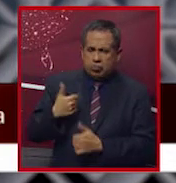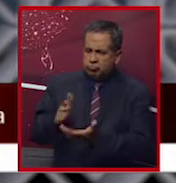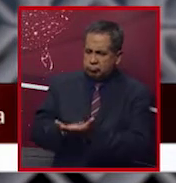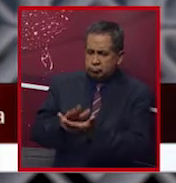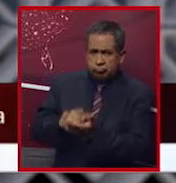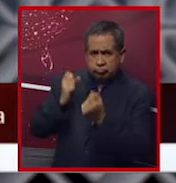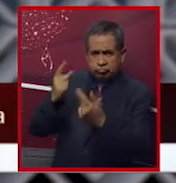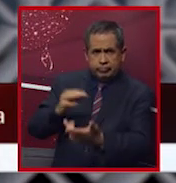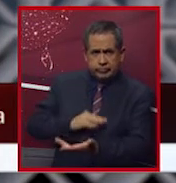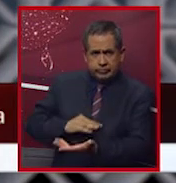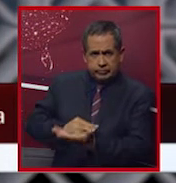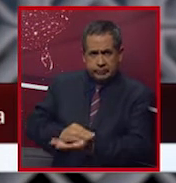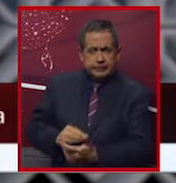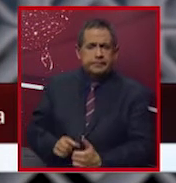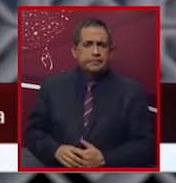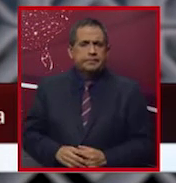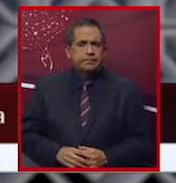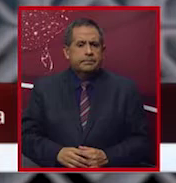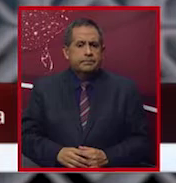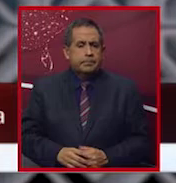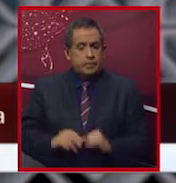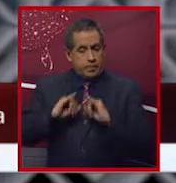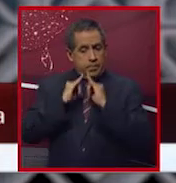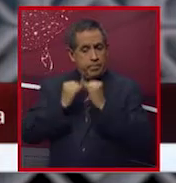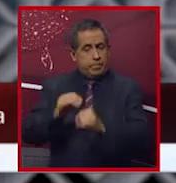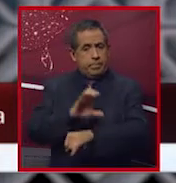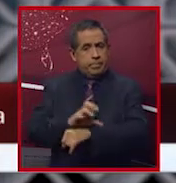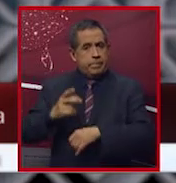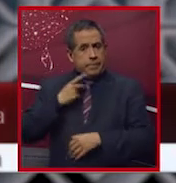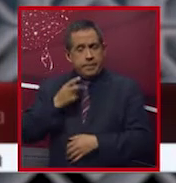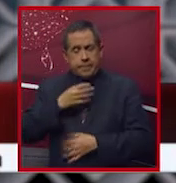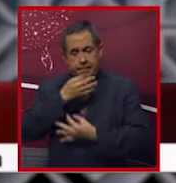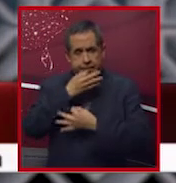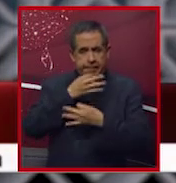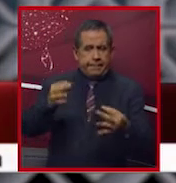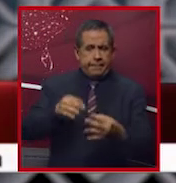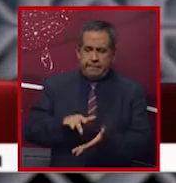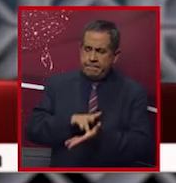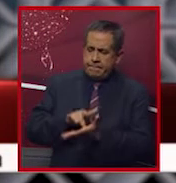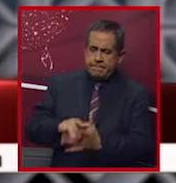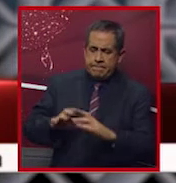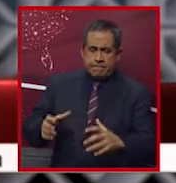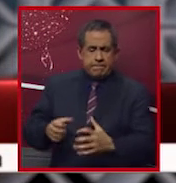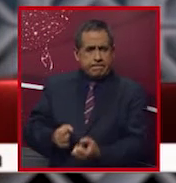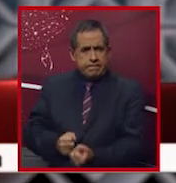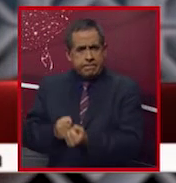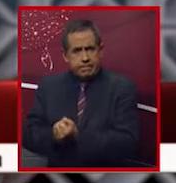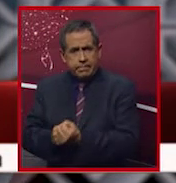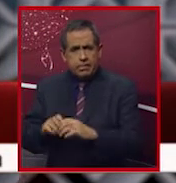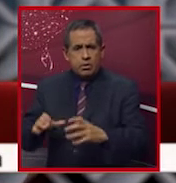La Junta de Coordinación Política declara y se pronuncia porque se fortalezca la